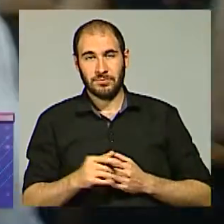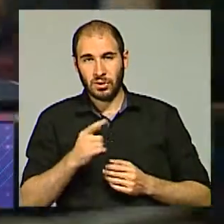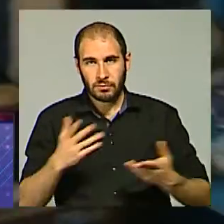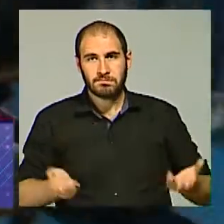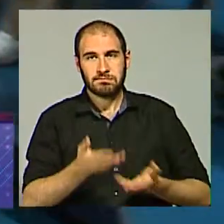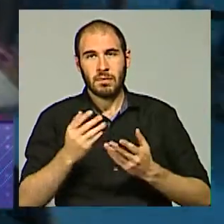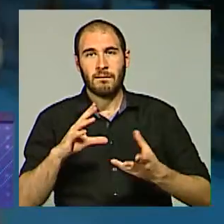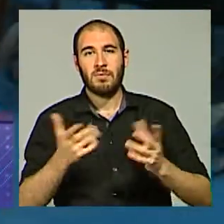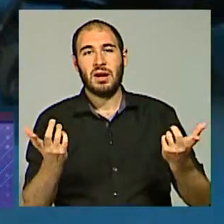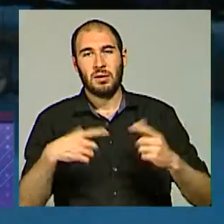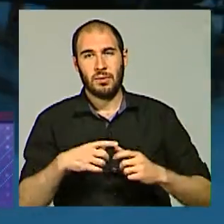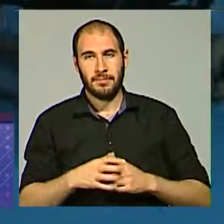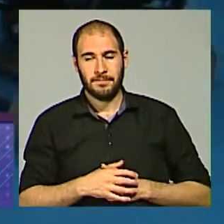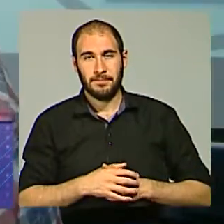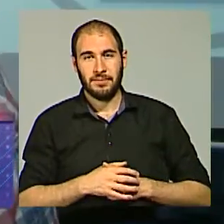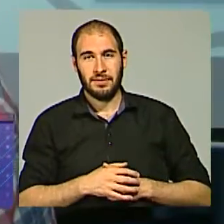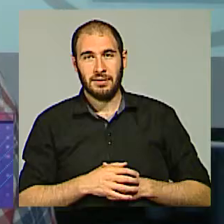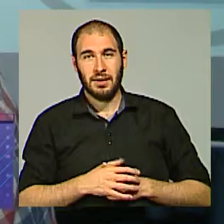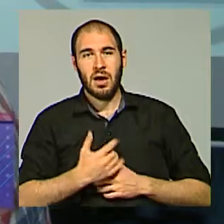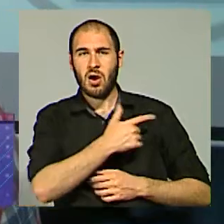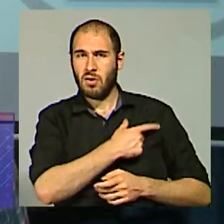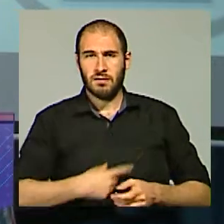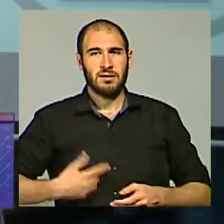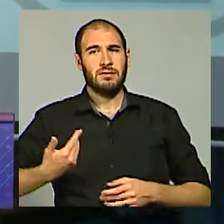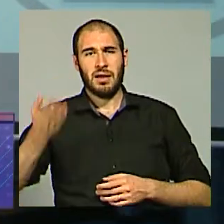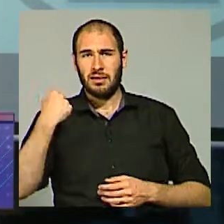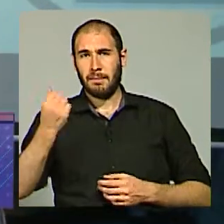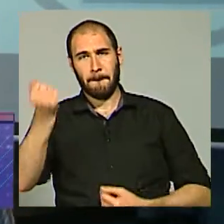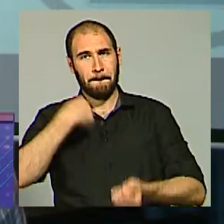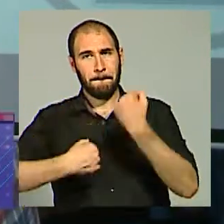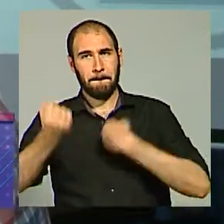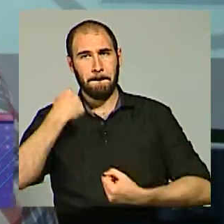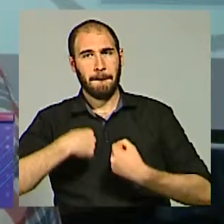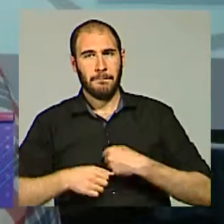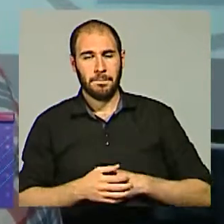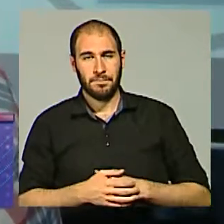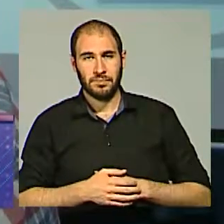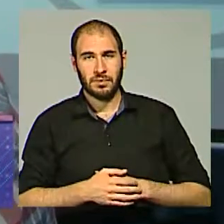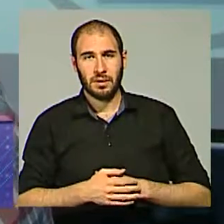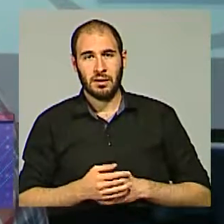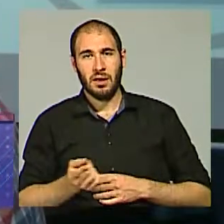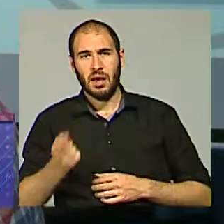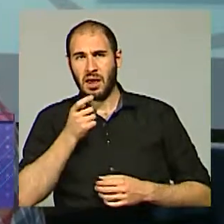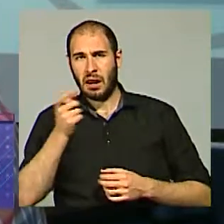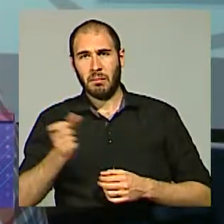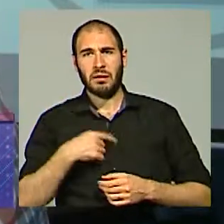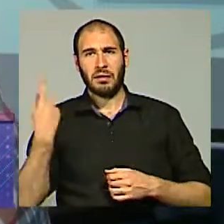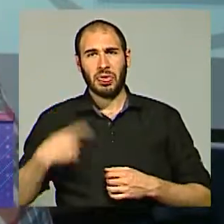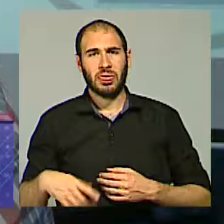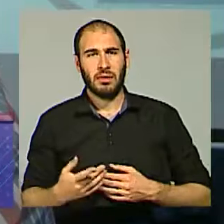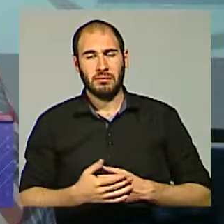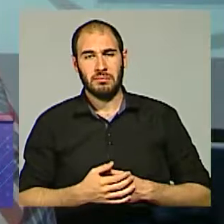impulsando este tipo de reuniones el gobierno hace tiempo que nos da respuestas las respuestas que vienen dando es que en